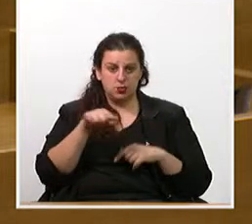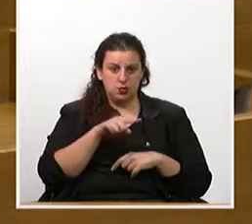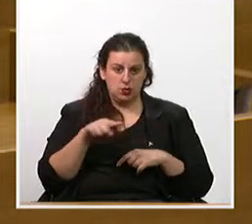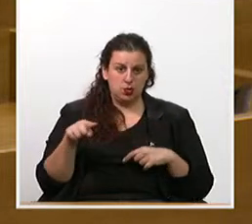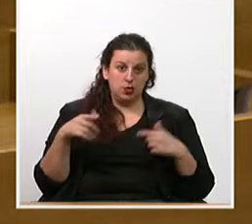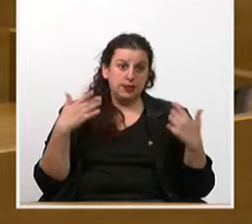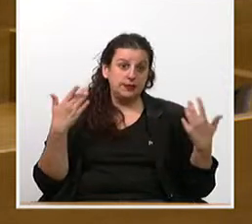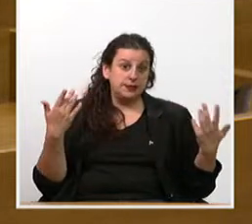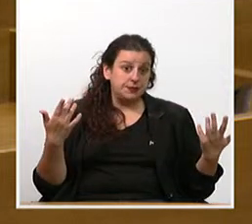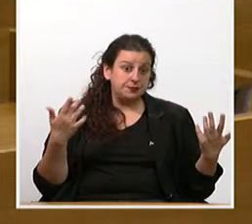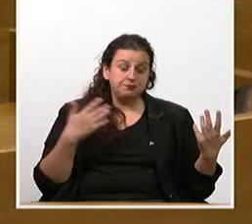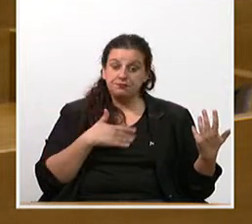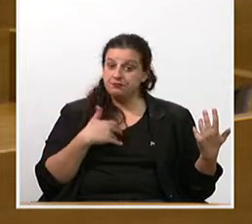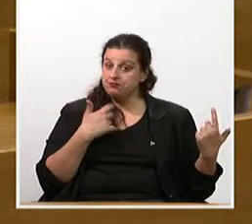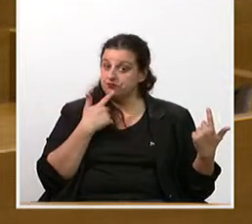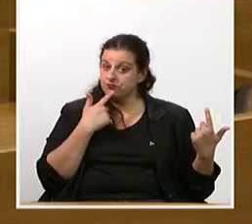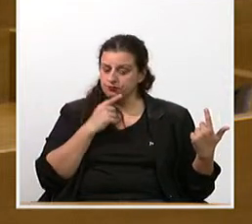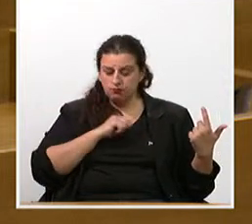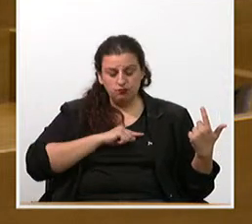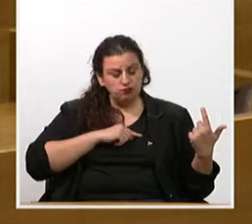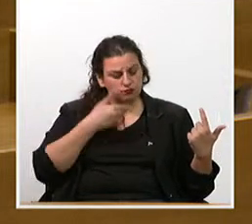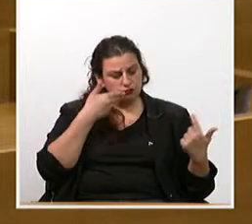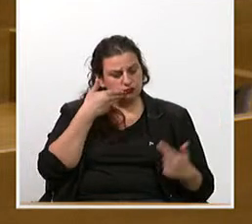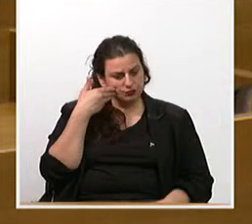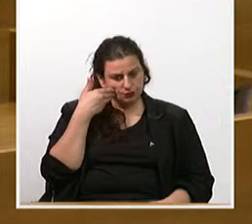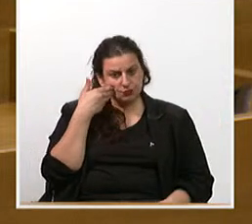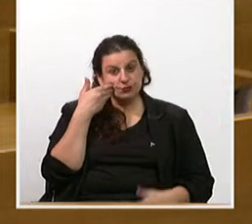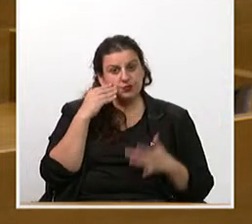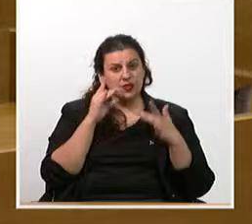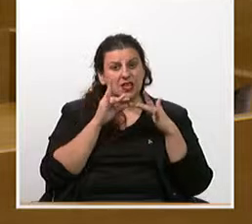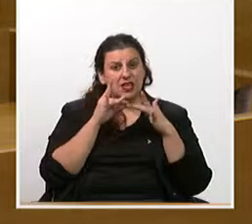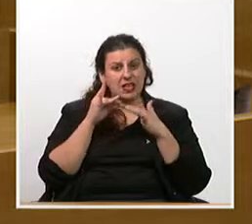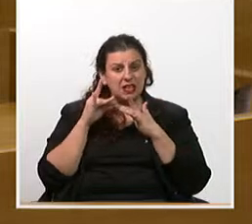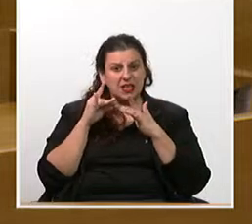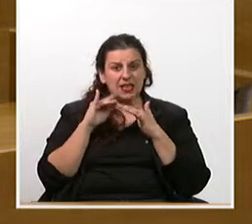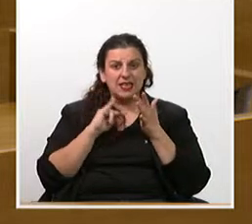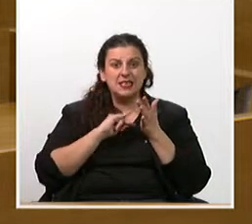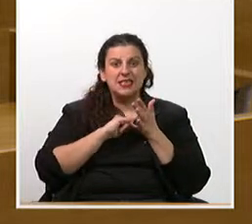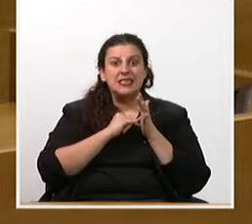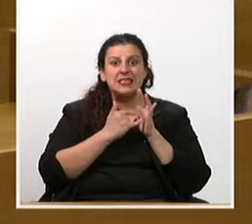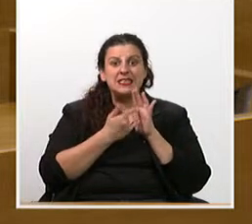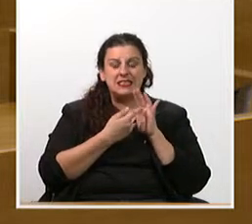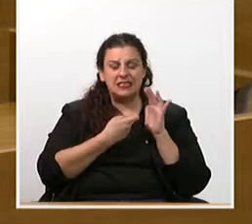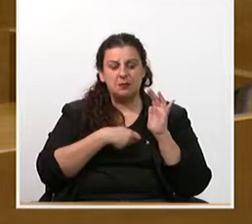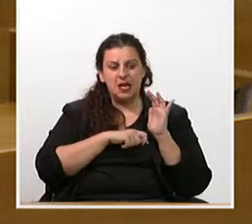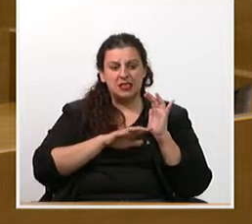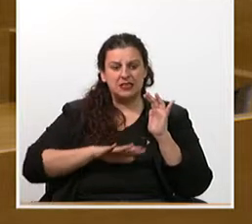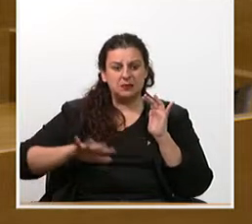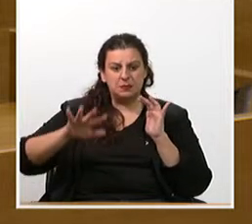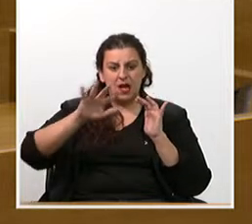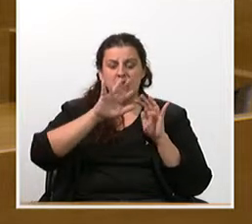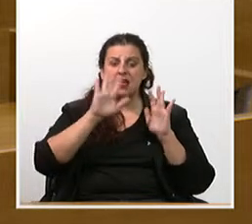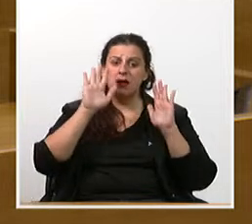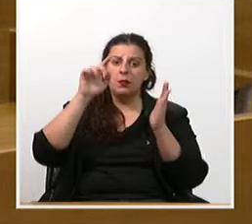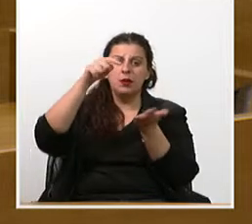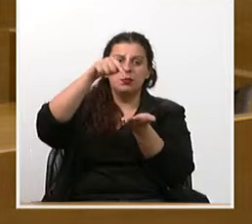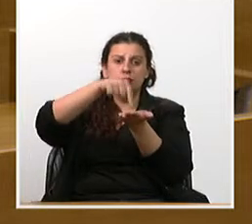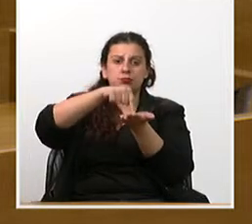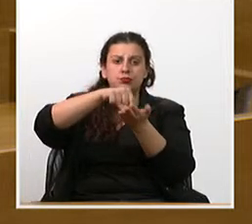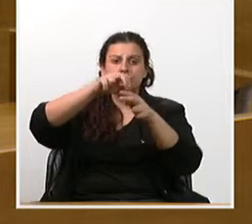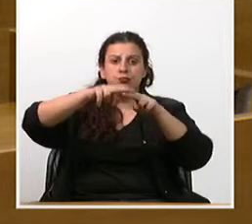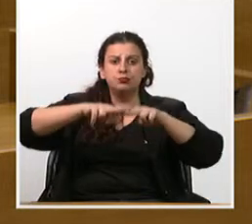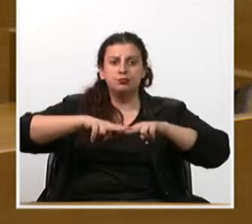fin quiero decirles que nos sentimos orgullosos de liderar el sistema en España pero exigimos una revisión